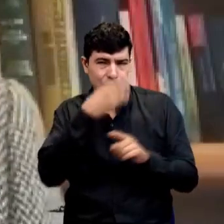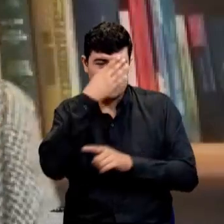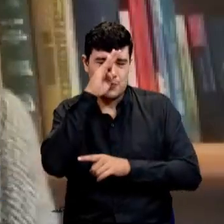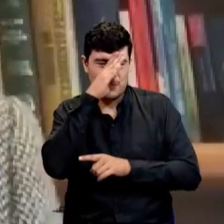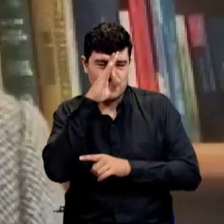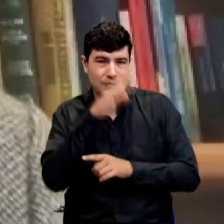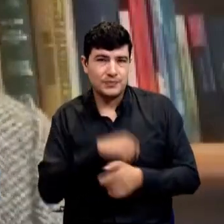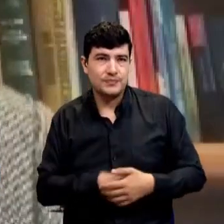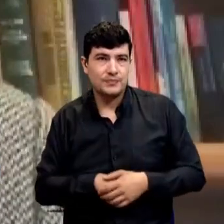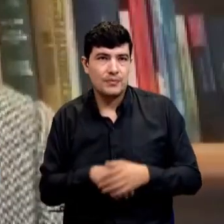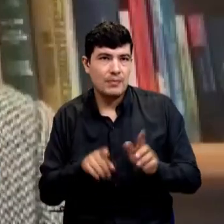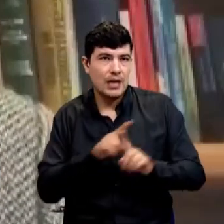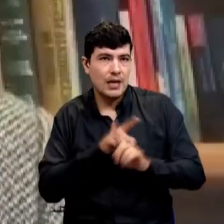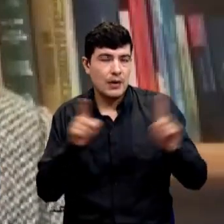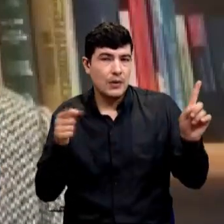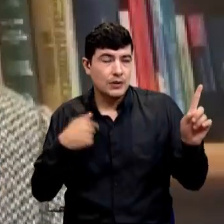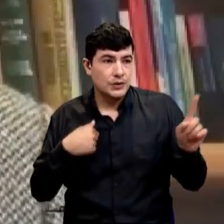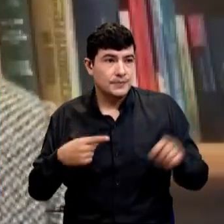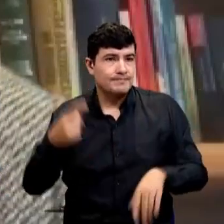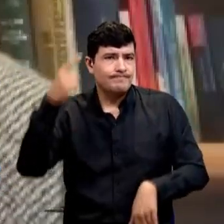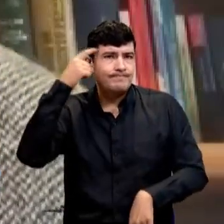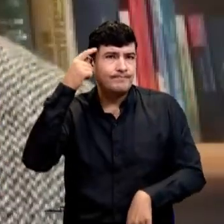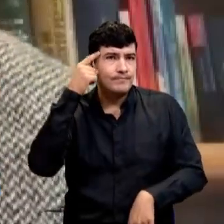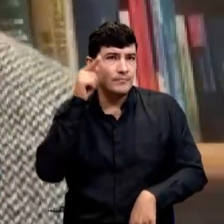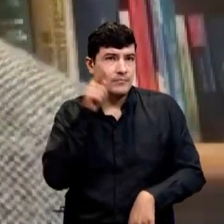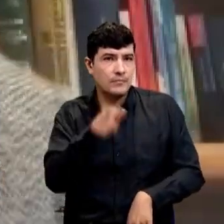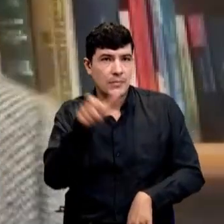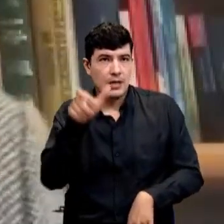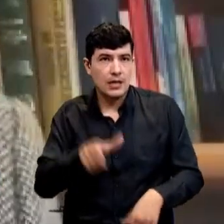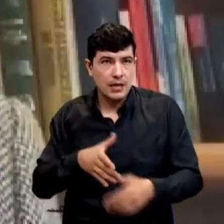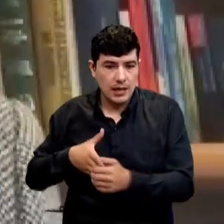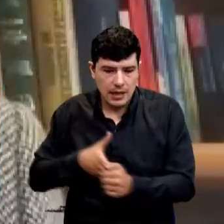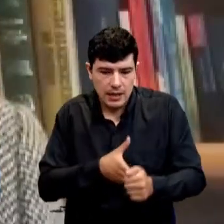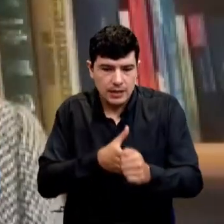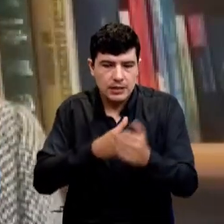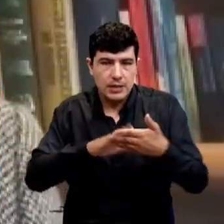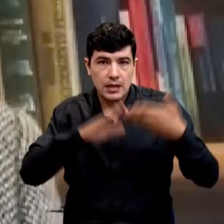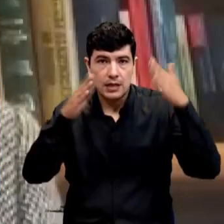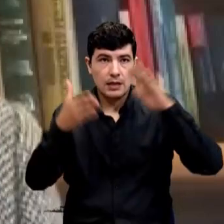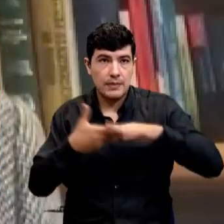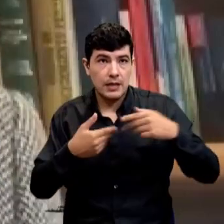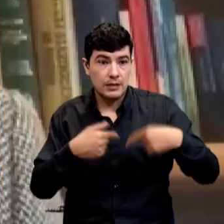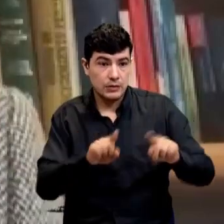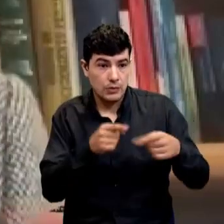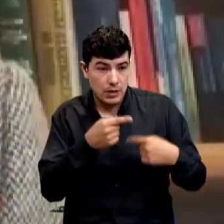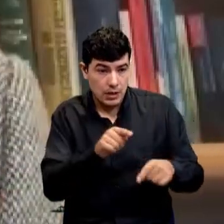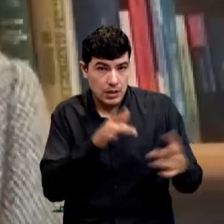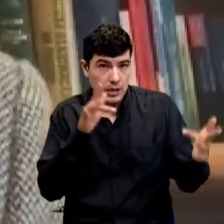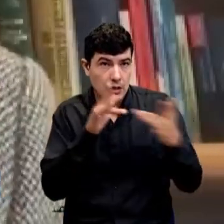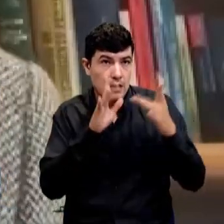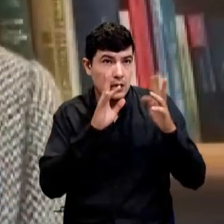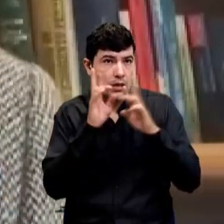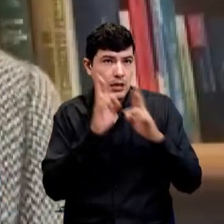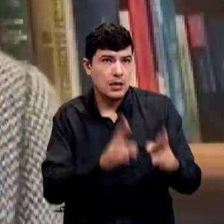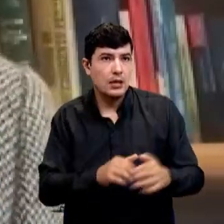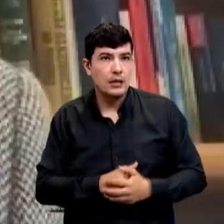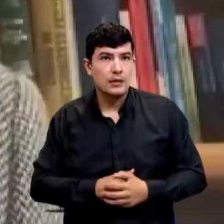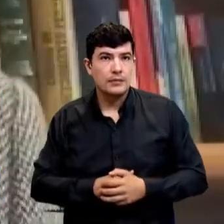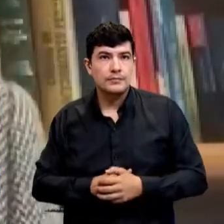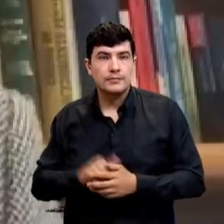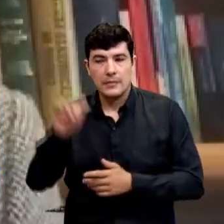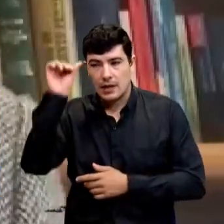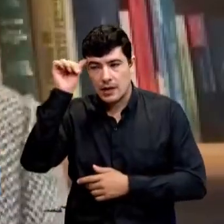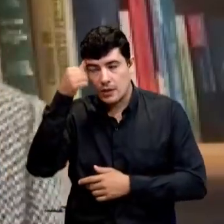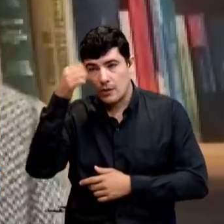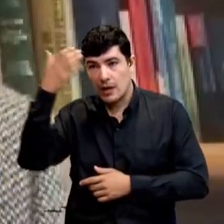así. Pero en principio pensaría que la figura del gestor de paz no está hecha para eso. La hizo, hay que decirlo,